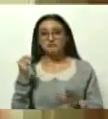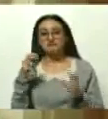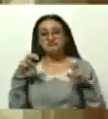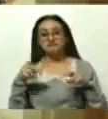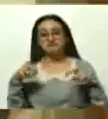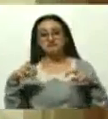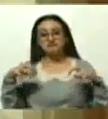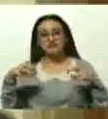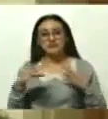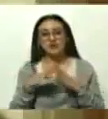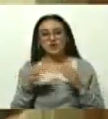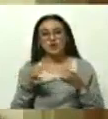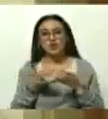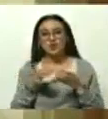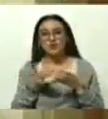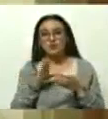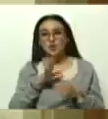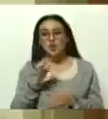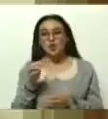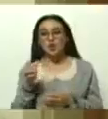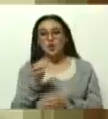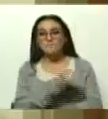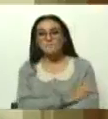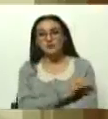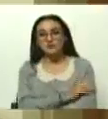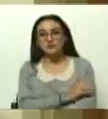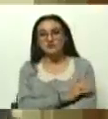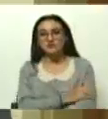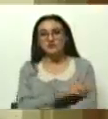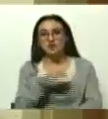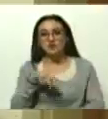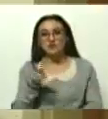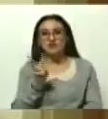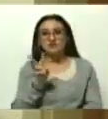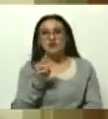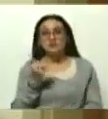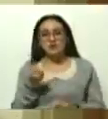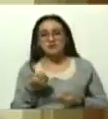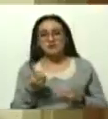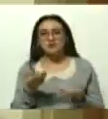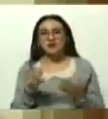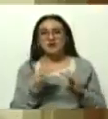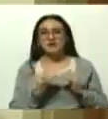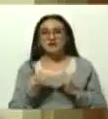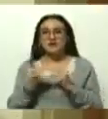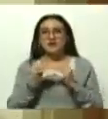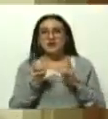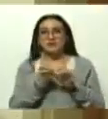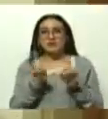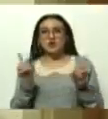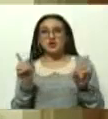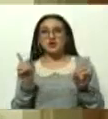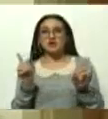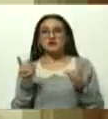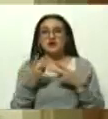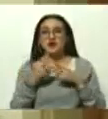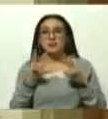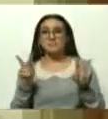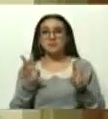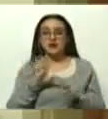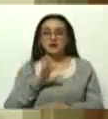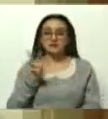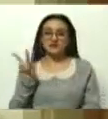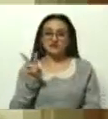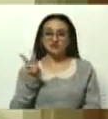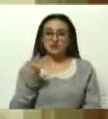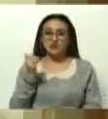con todos los sectores de las oposiciones en nuestro país, esto para garantizar la estabilidad democrática y la paz en la